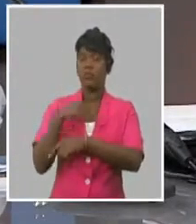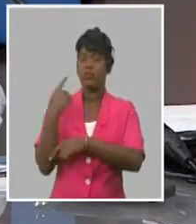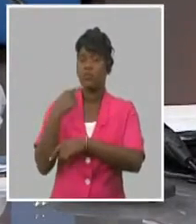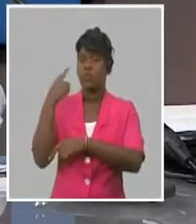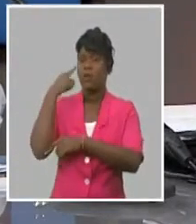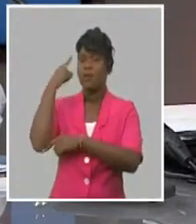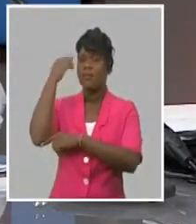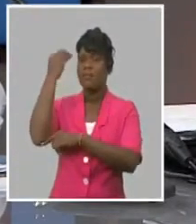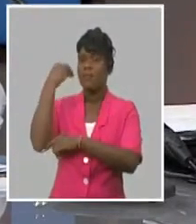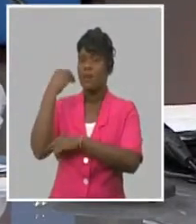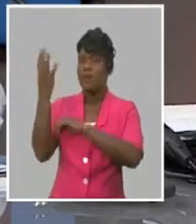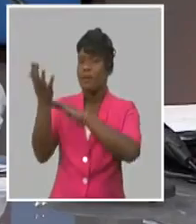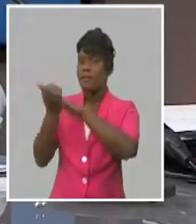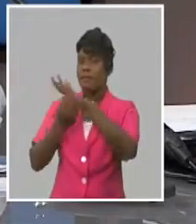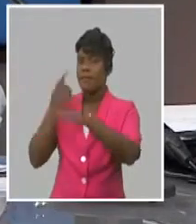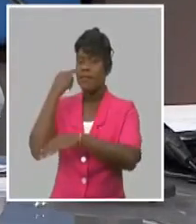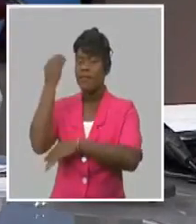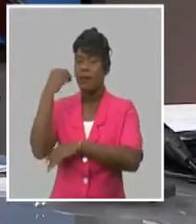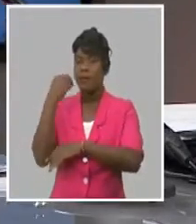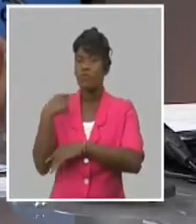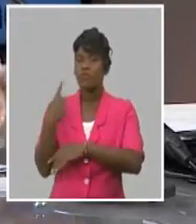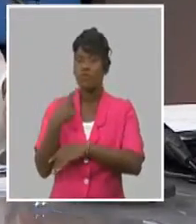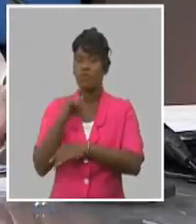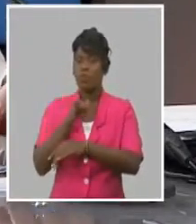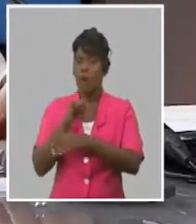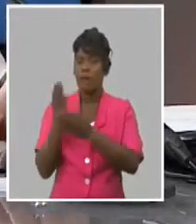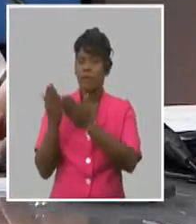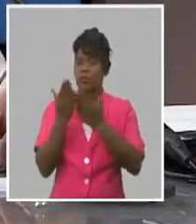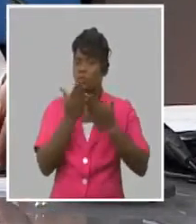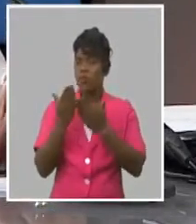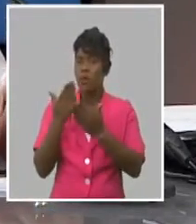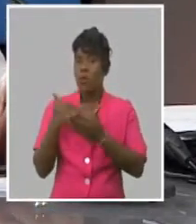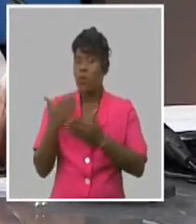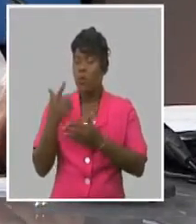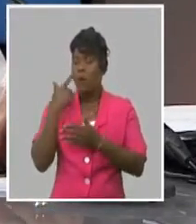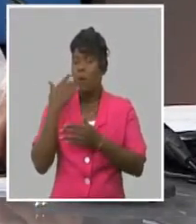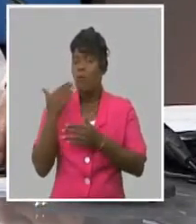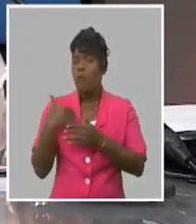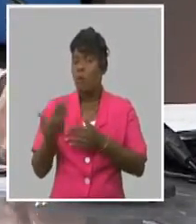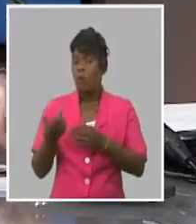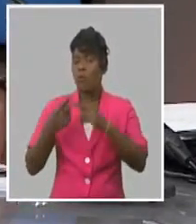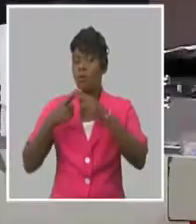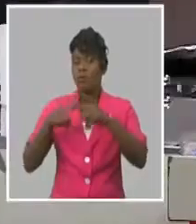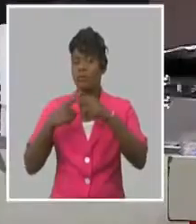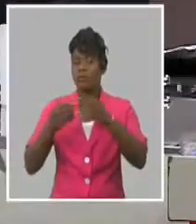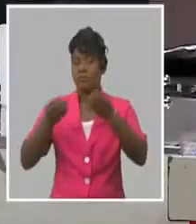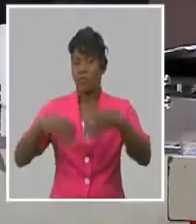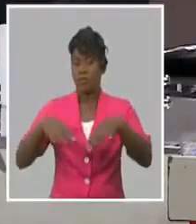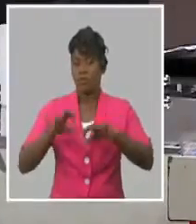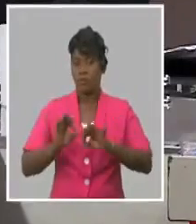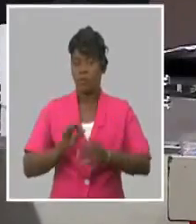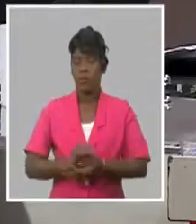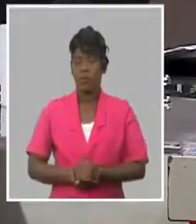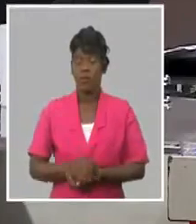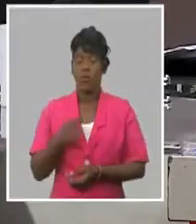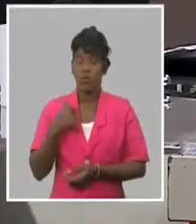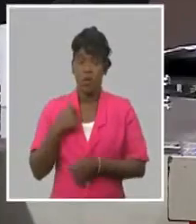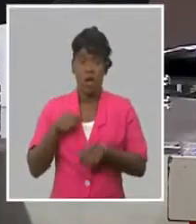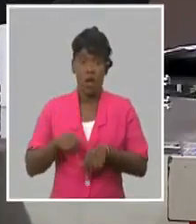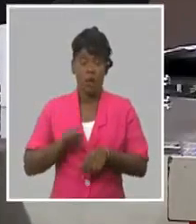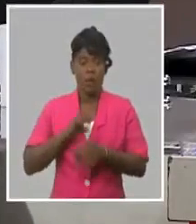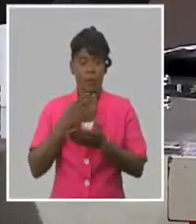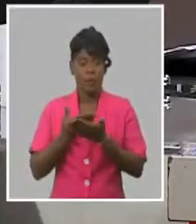cambiaria y también estudiamos cómo le dieron solución a esos problemas. Yo te propondría